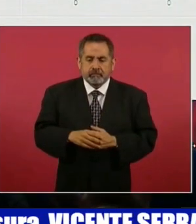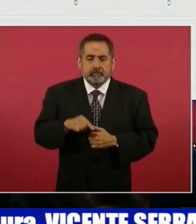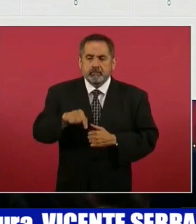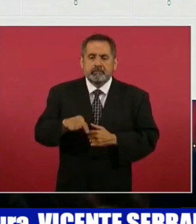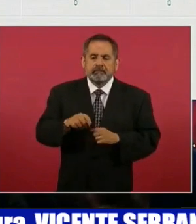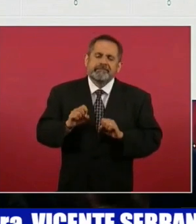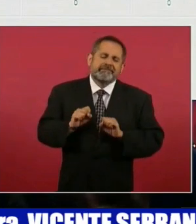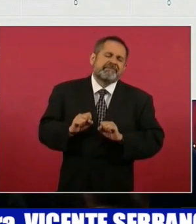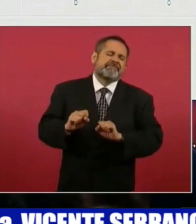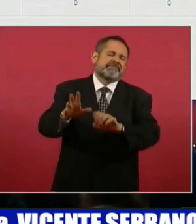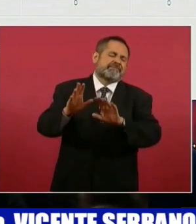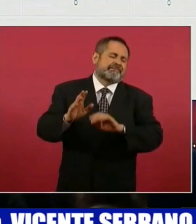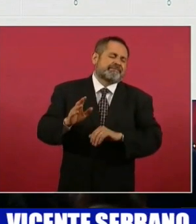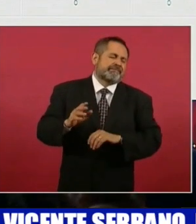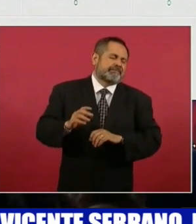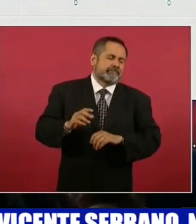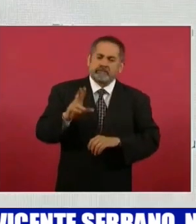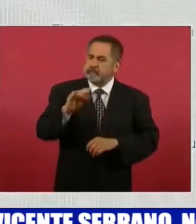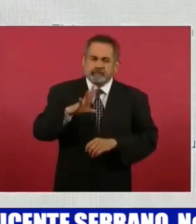impunidad.